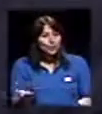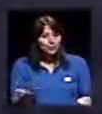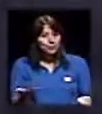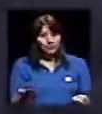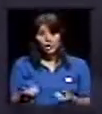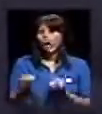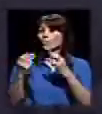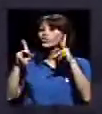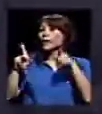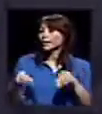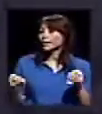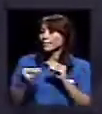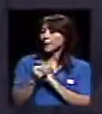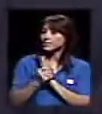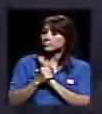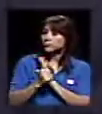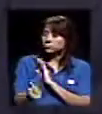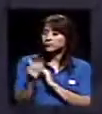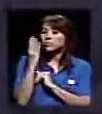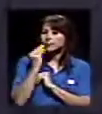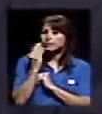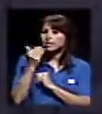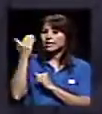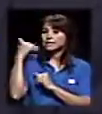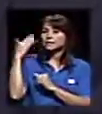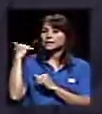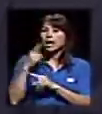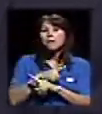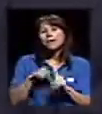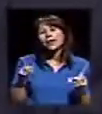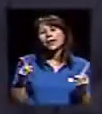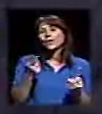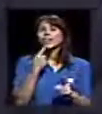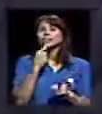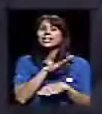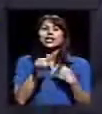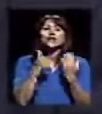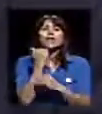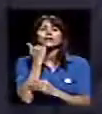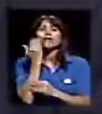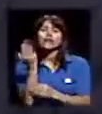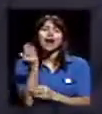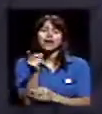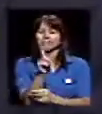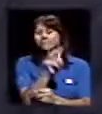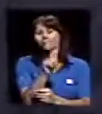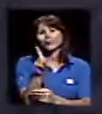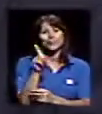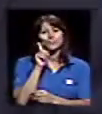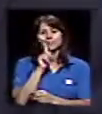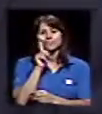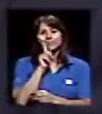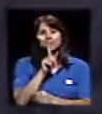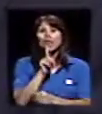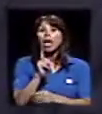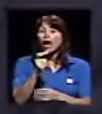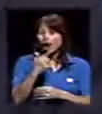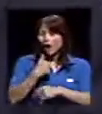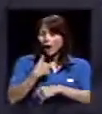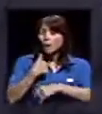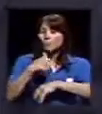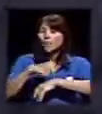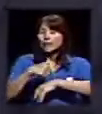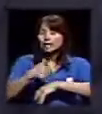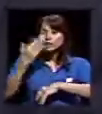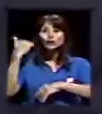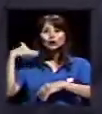más historia en esto, mas sin embargo decir que todo ha sido color de rosa sería mentir. Ha habido momentos de